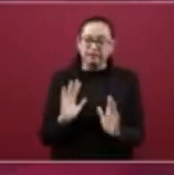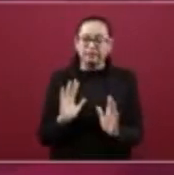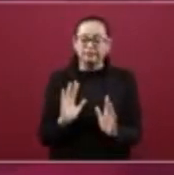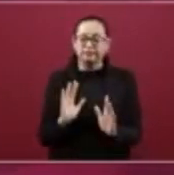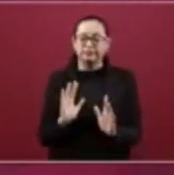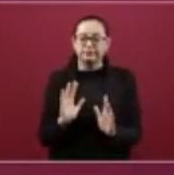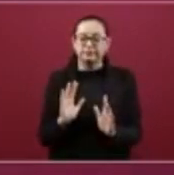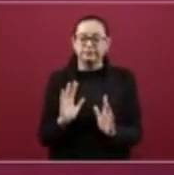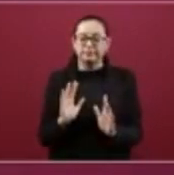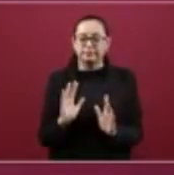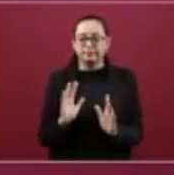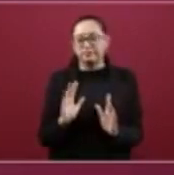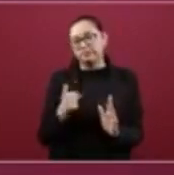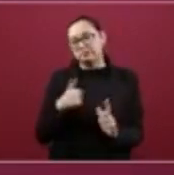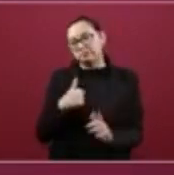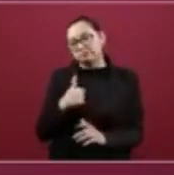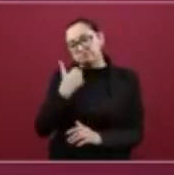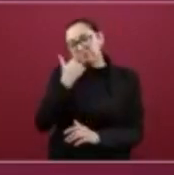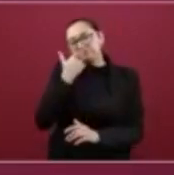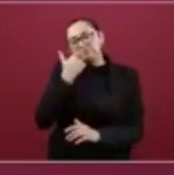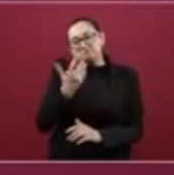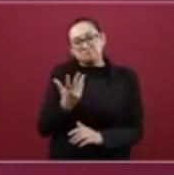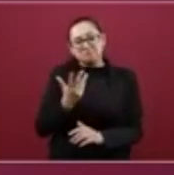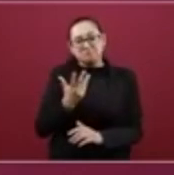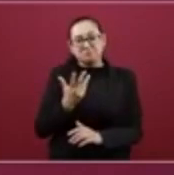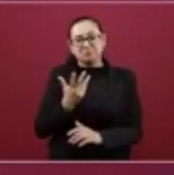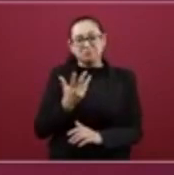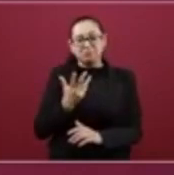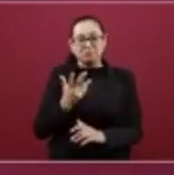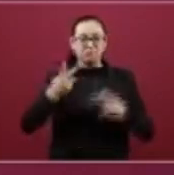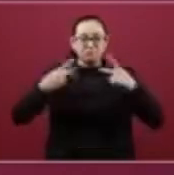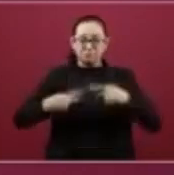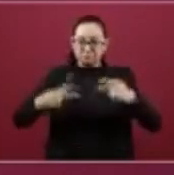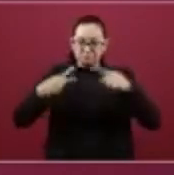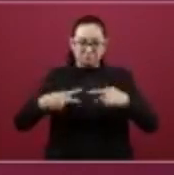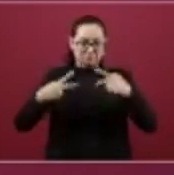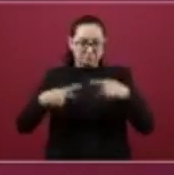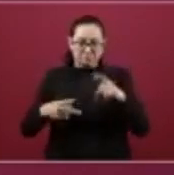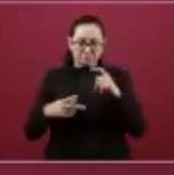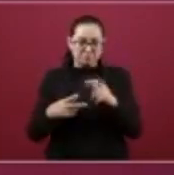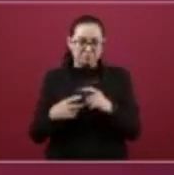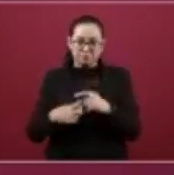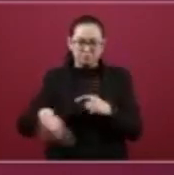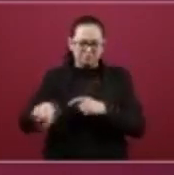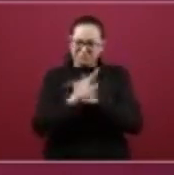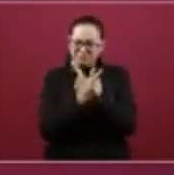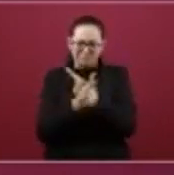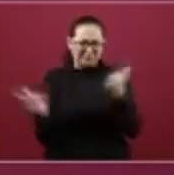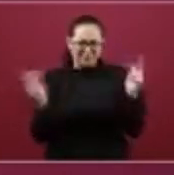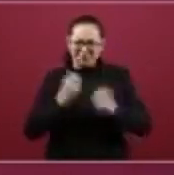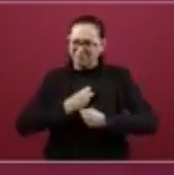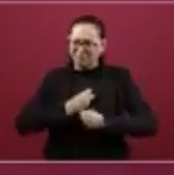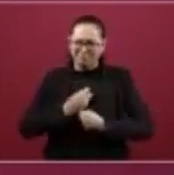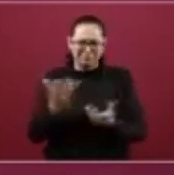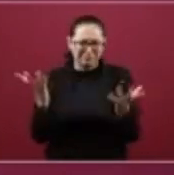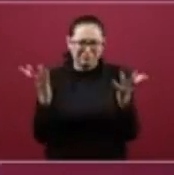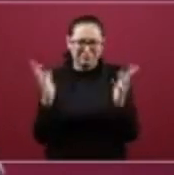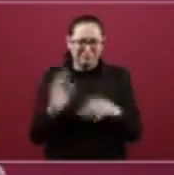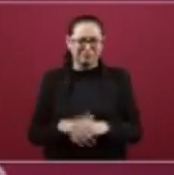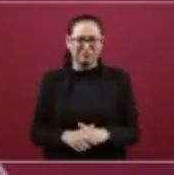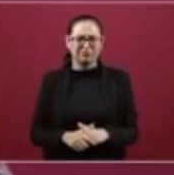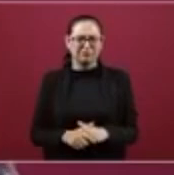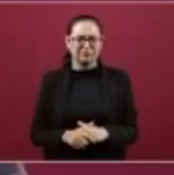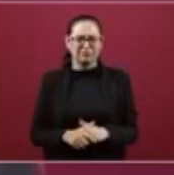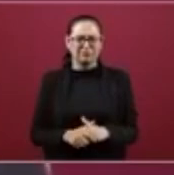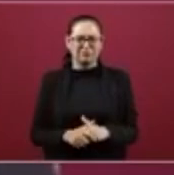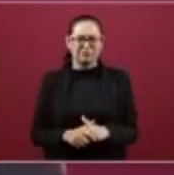cosas para que el ciudadano pueda expresarse. Un poco lo que sucedió